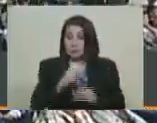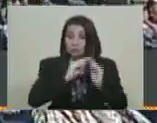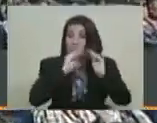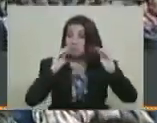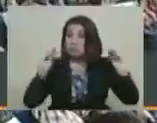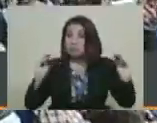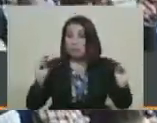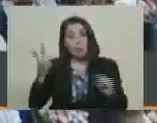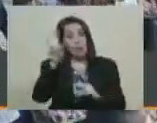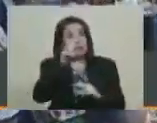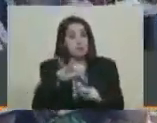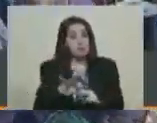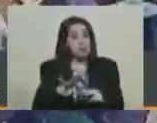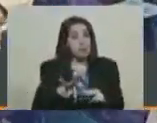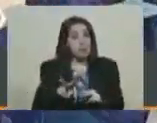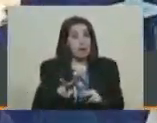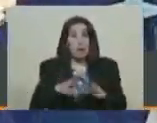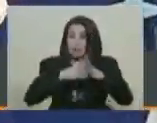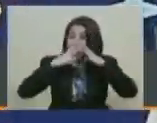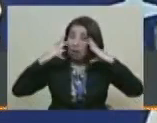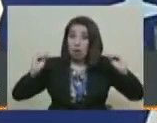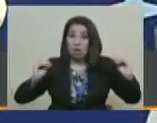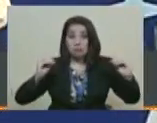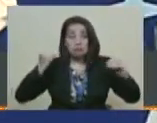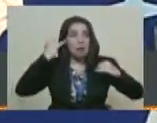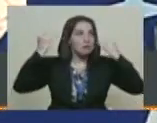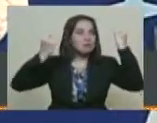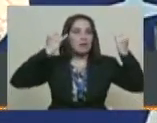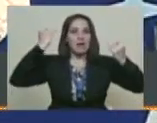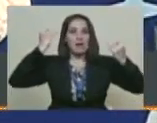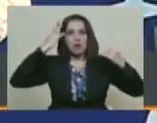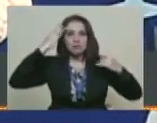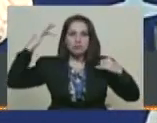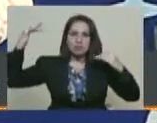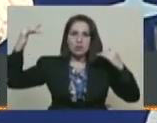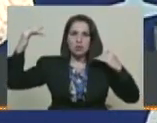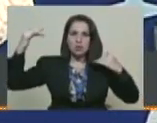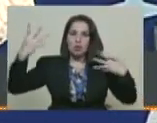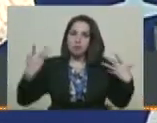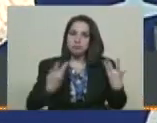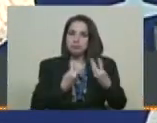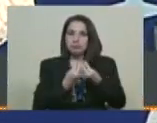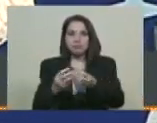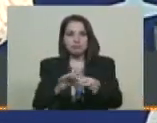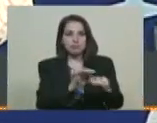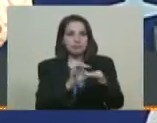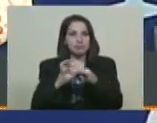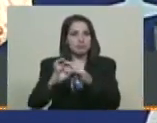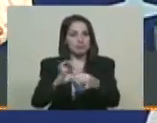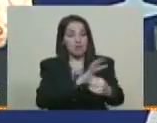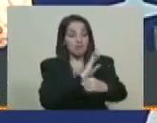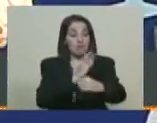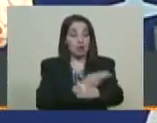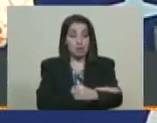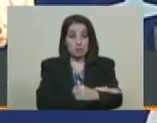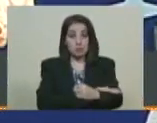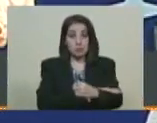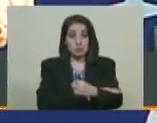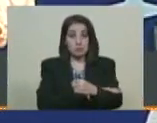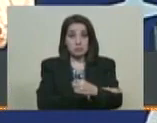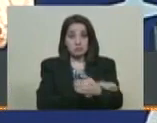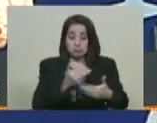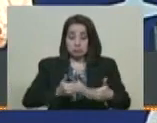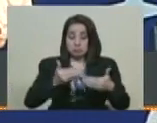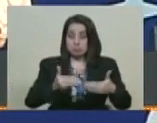Venezuela, a la Venezuela grande, de las ideas, de los sueños, a unir esfuerzos lo más ampliamente